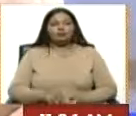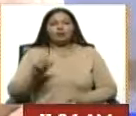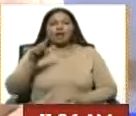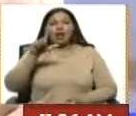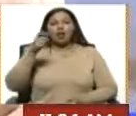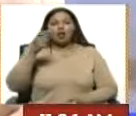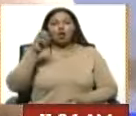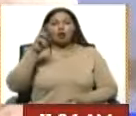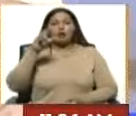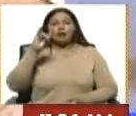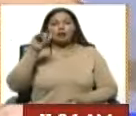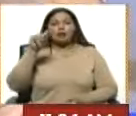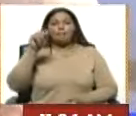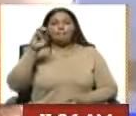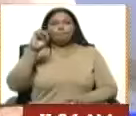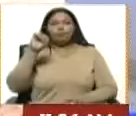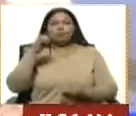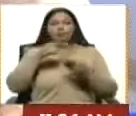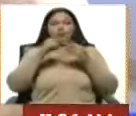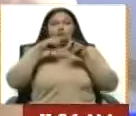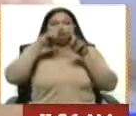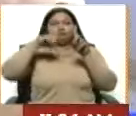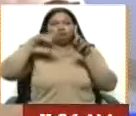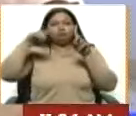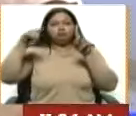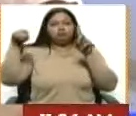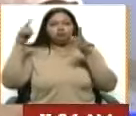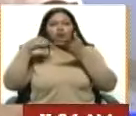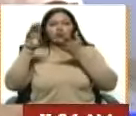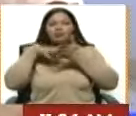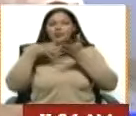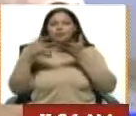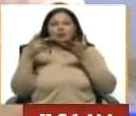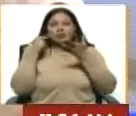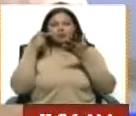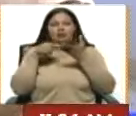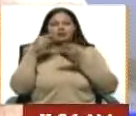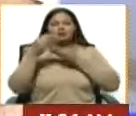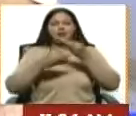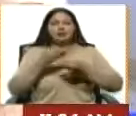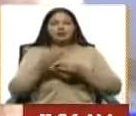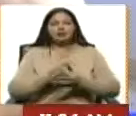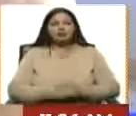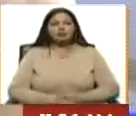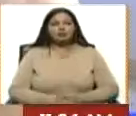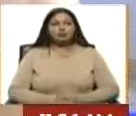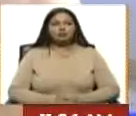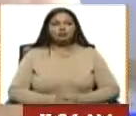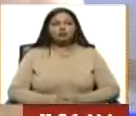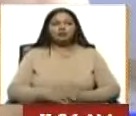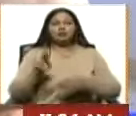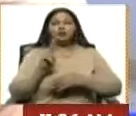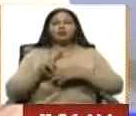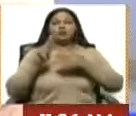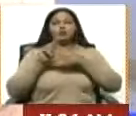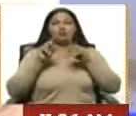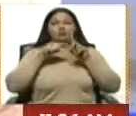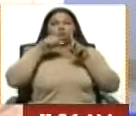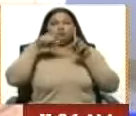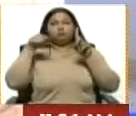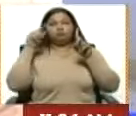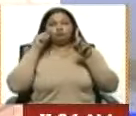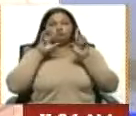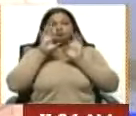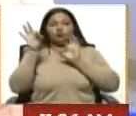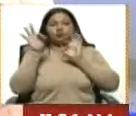algoritmo es un conjunto de ecuaciones, un conjunto de ecuaciones matemáticas que se utiliza a través de la álgebra para solucionar